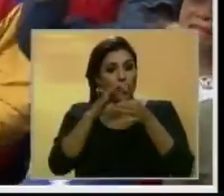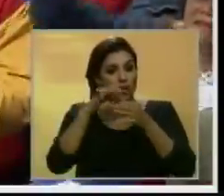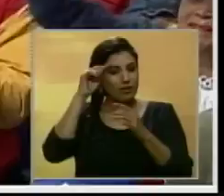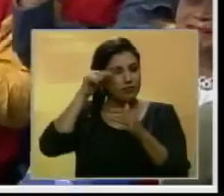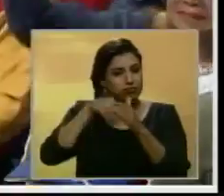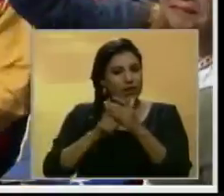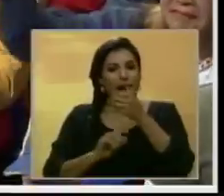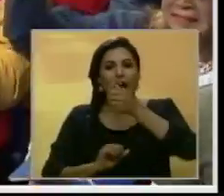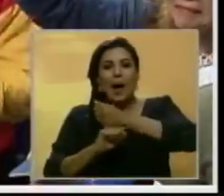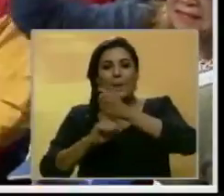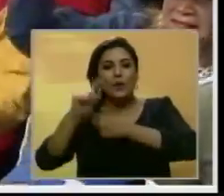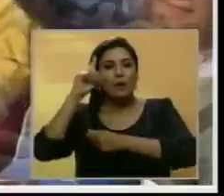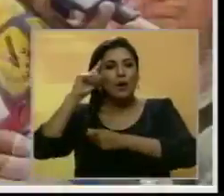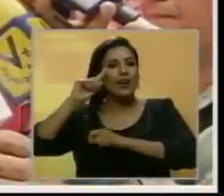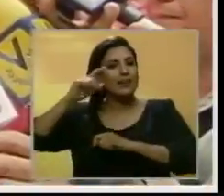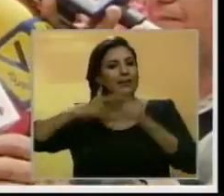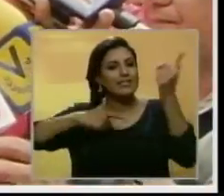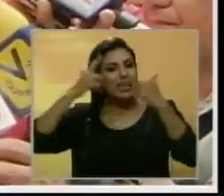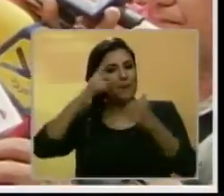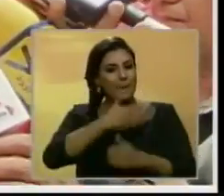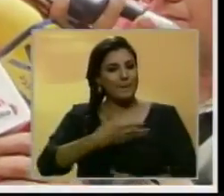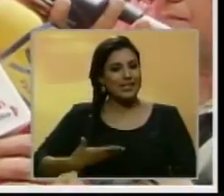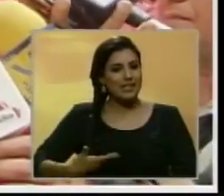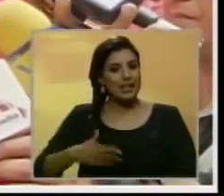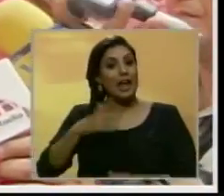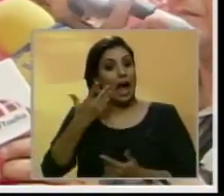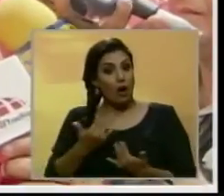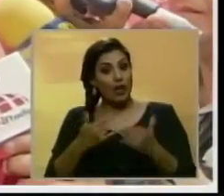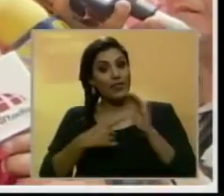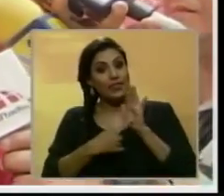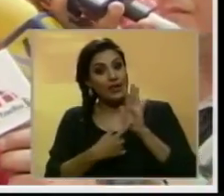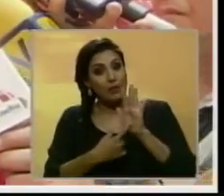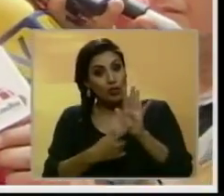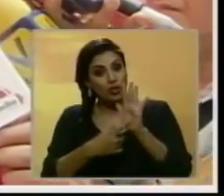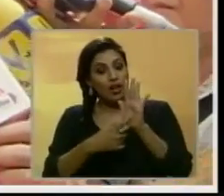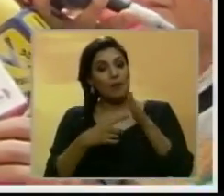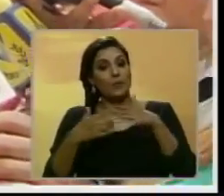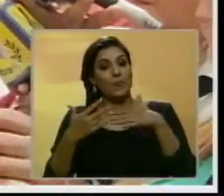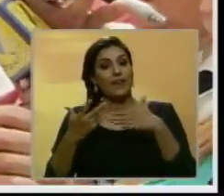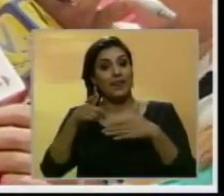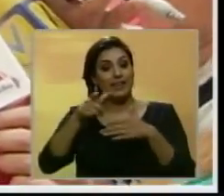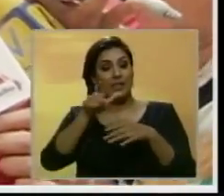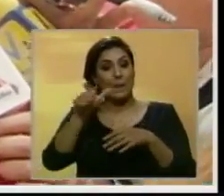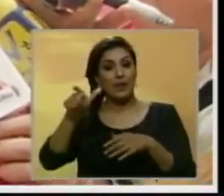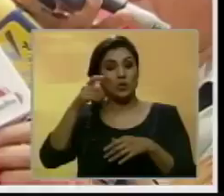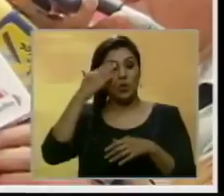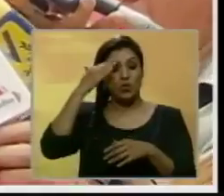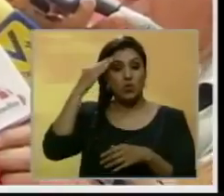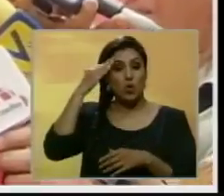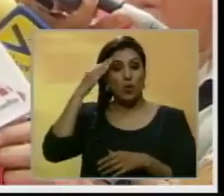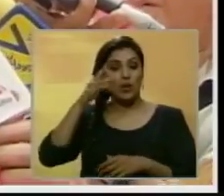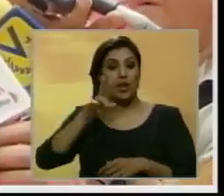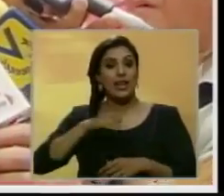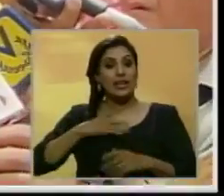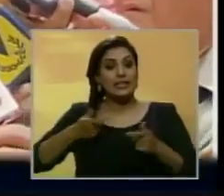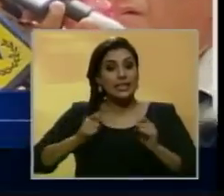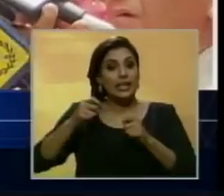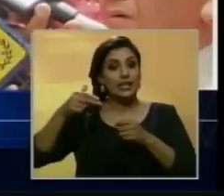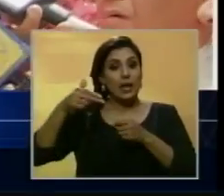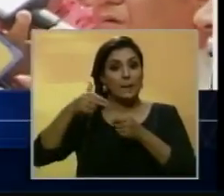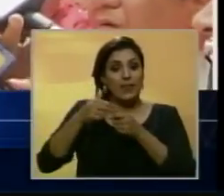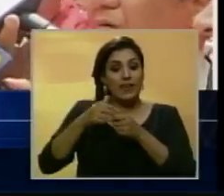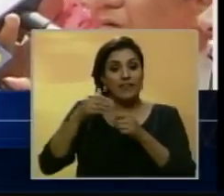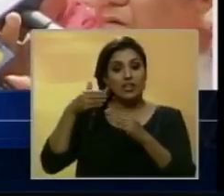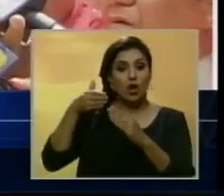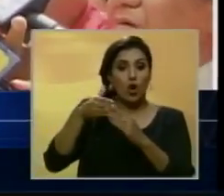cuando respaldamos al presidente Chávez y cuando demostramos de que esos apátridas que trataron de usar a PDVSA contra